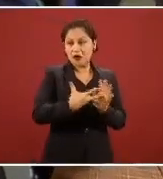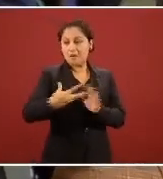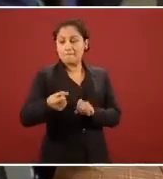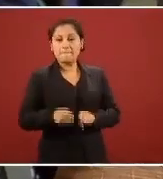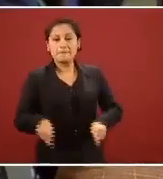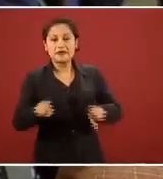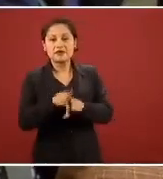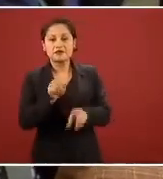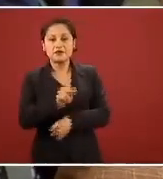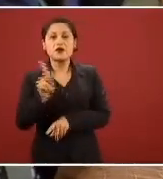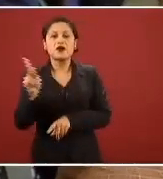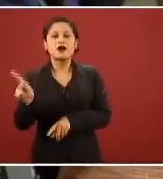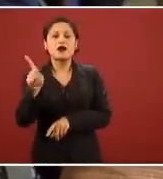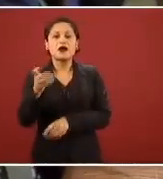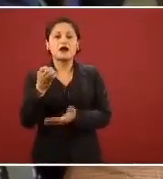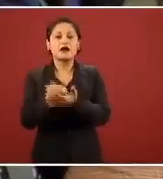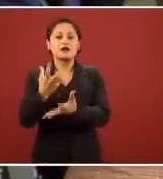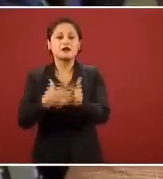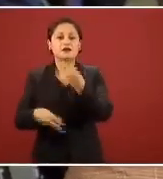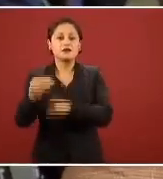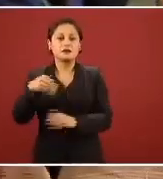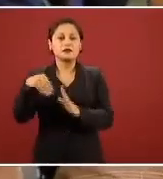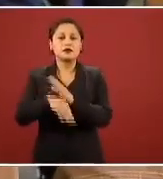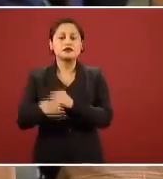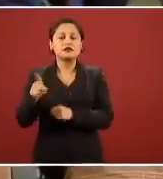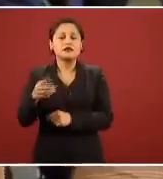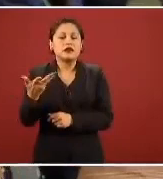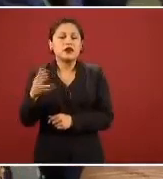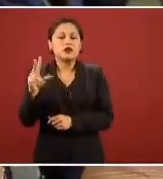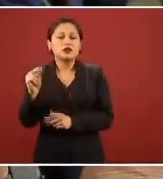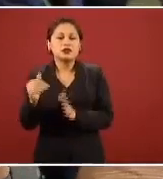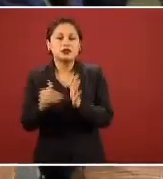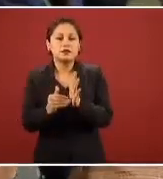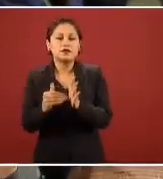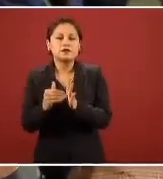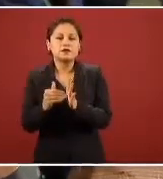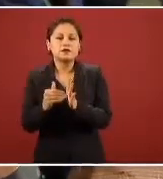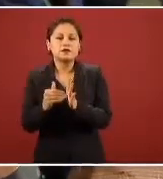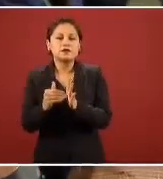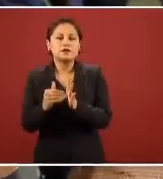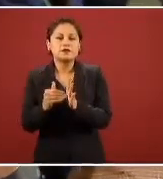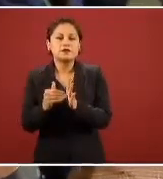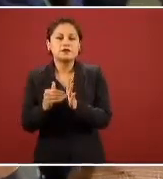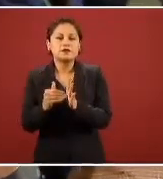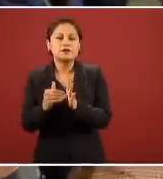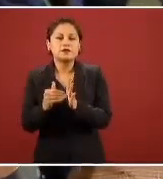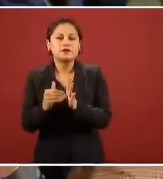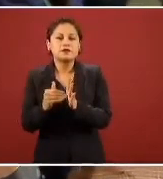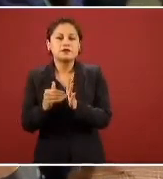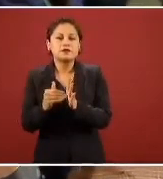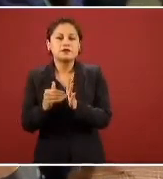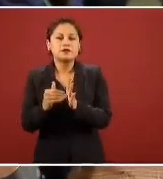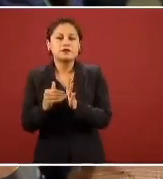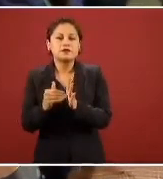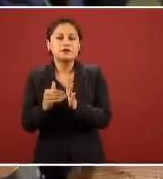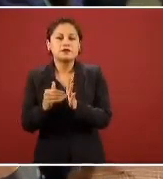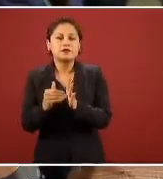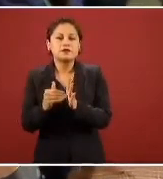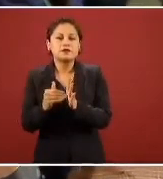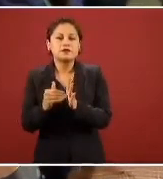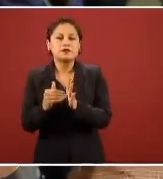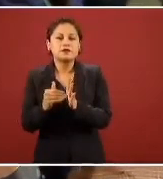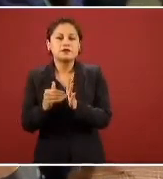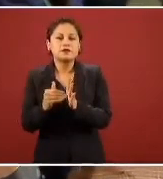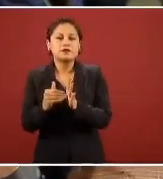de 280 mil millones de dólares en estos primeros tres meses. And they believe that this is going to mean a loss